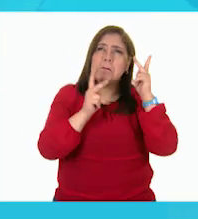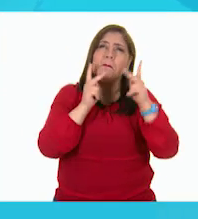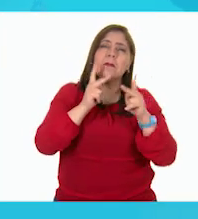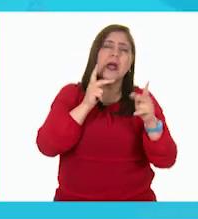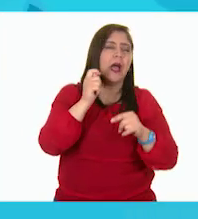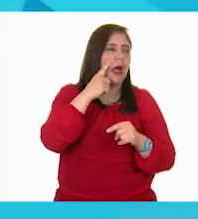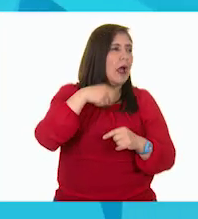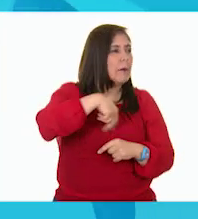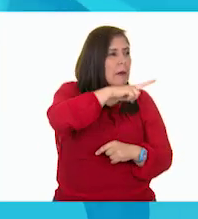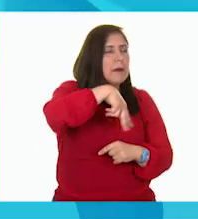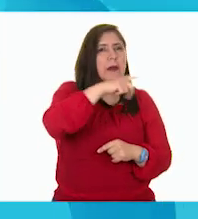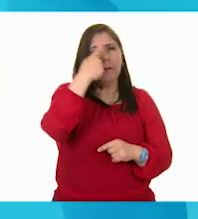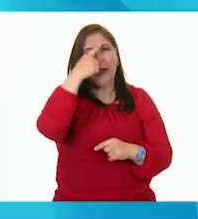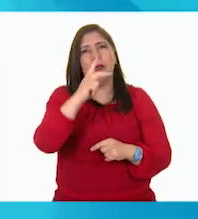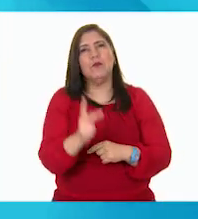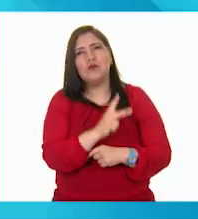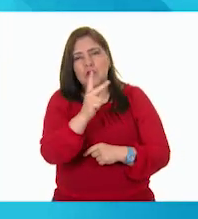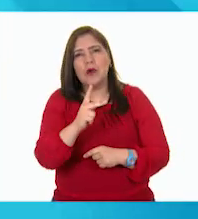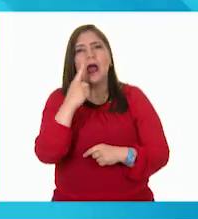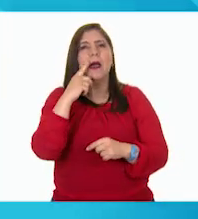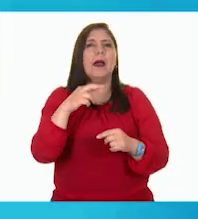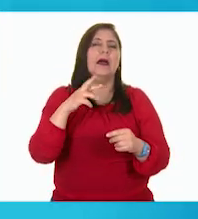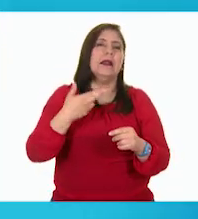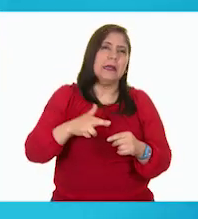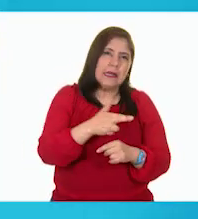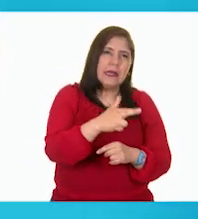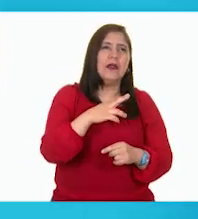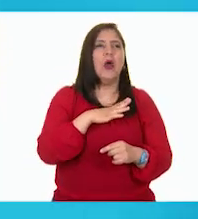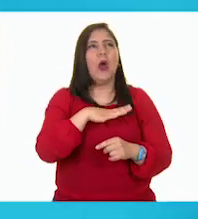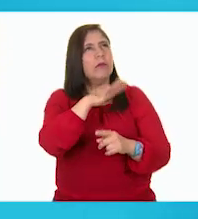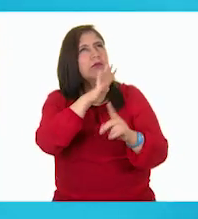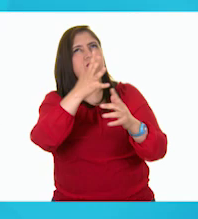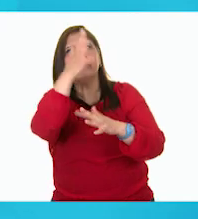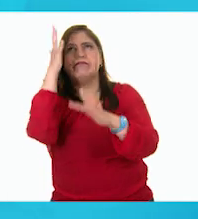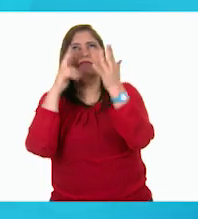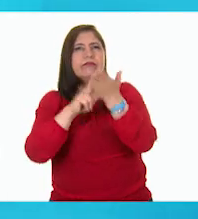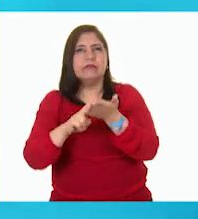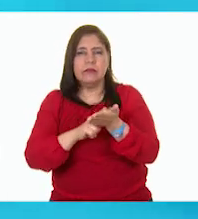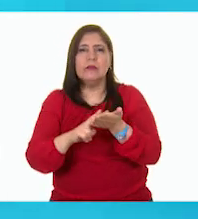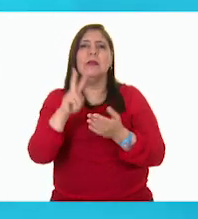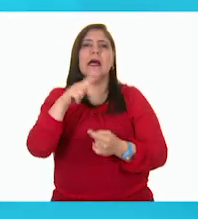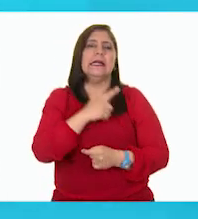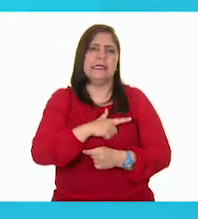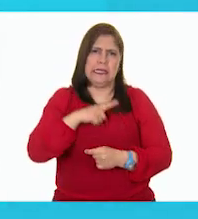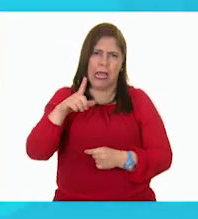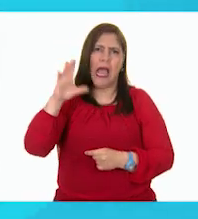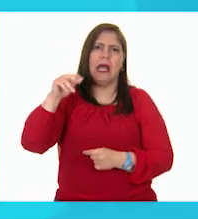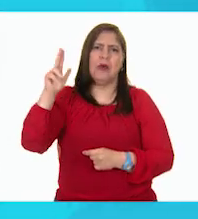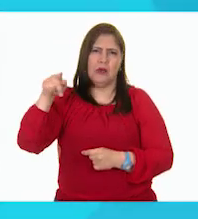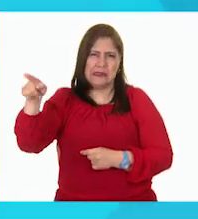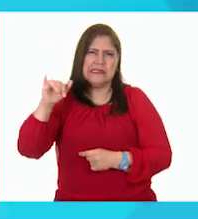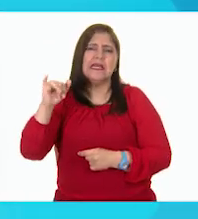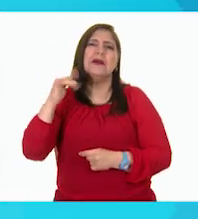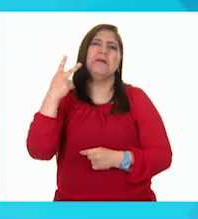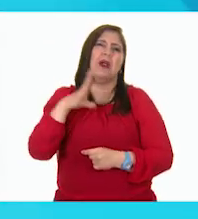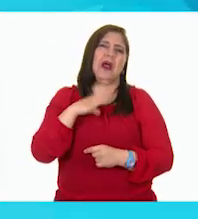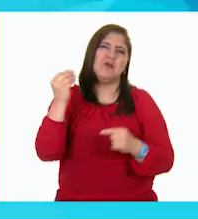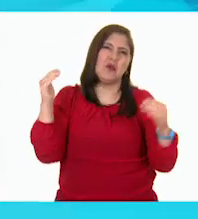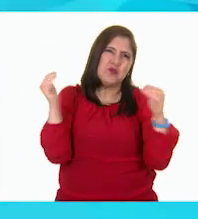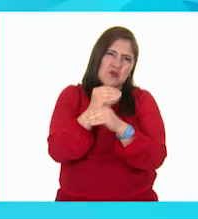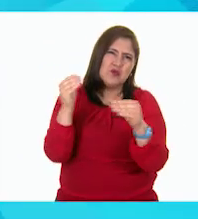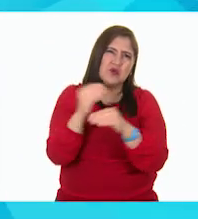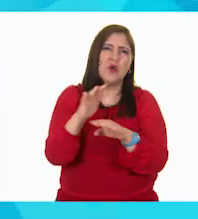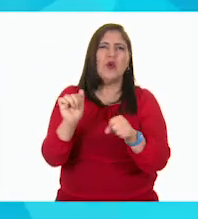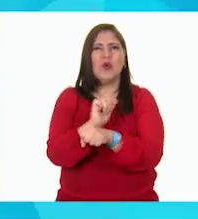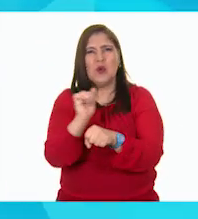todo es verde y hay un río. Se siente cómodo estar allí. A Manuel también le gusta Cancún, pero hay muchos carros y mucho ruido. La